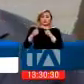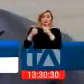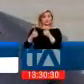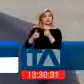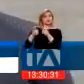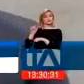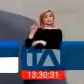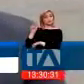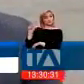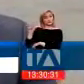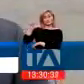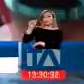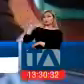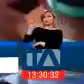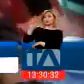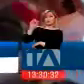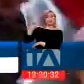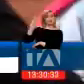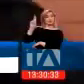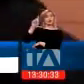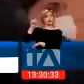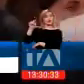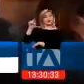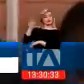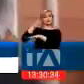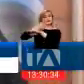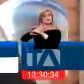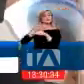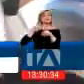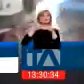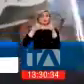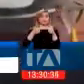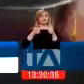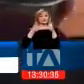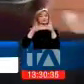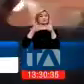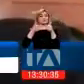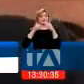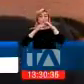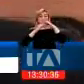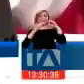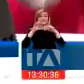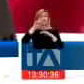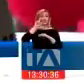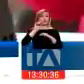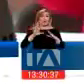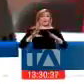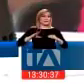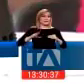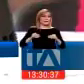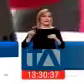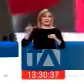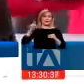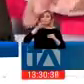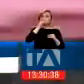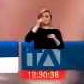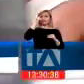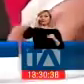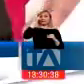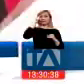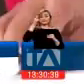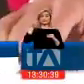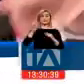presidencia Andrés Arauz esta precandidatura, pero el Consejo Nacional Electoral no ha dado por